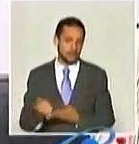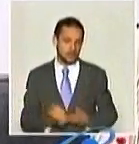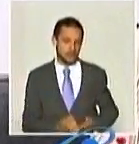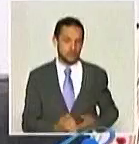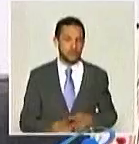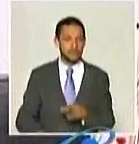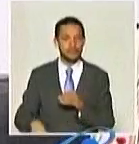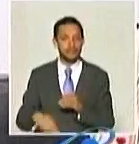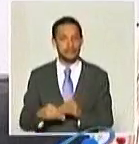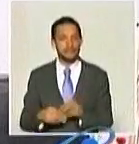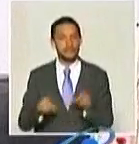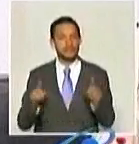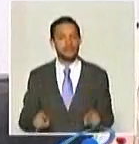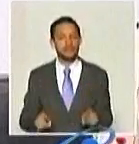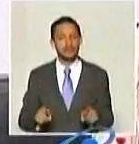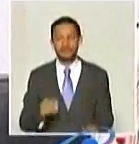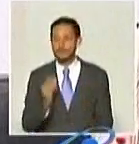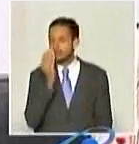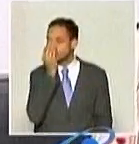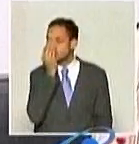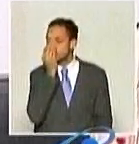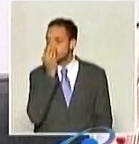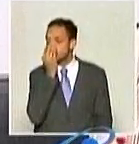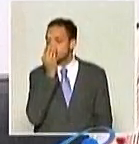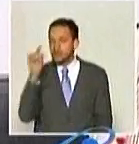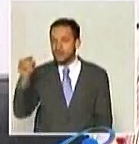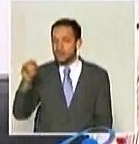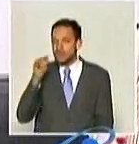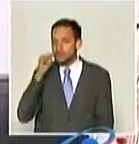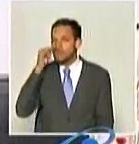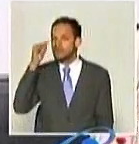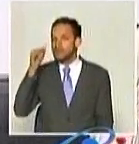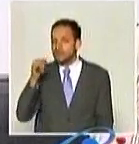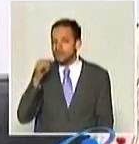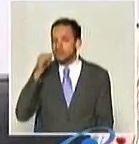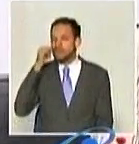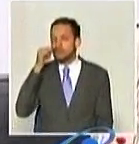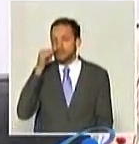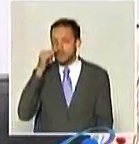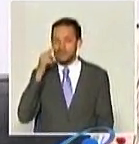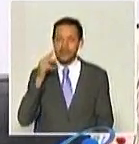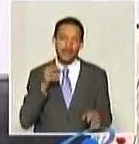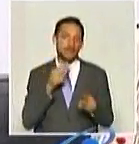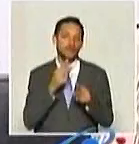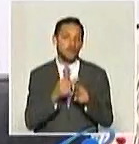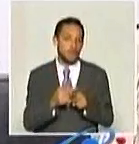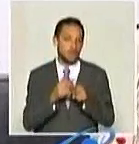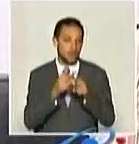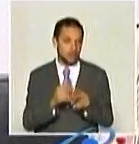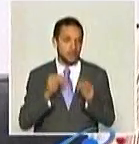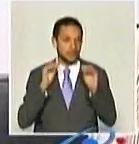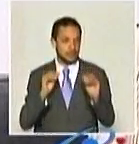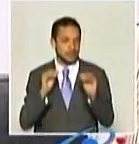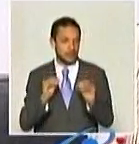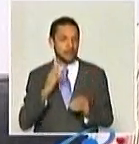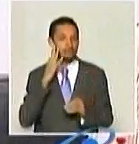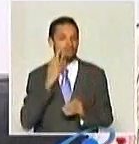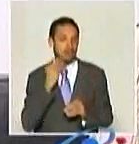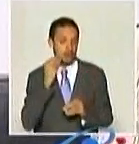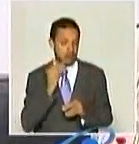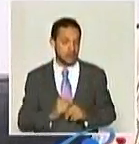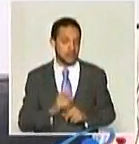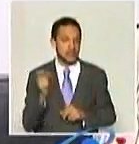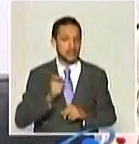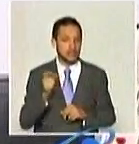vía intranasal con una técnica muy especial y con mucho cuidado. Yo la practico con mucha regularidad,